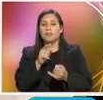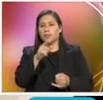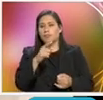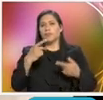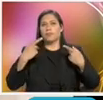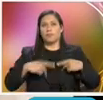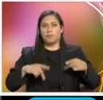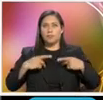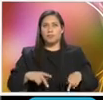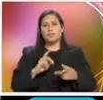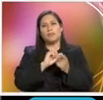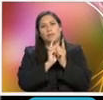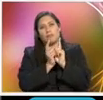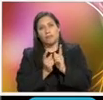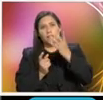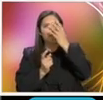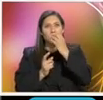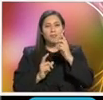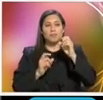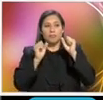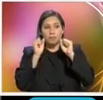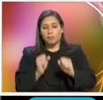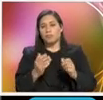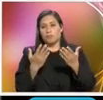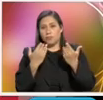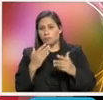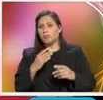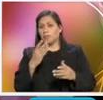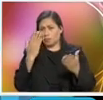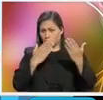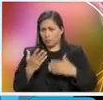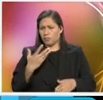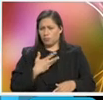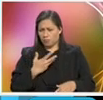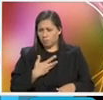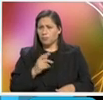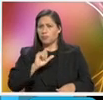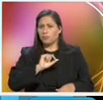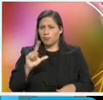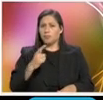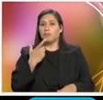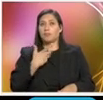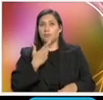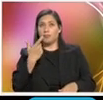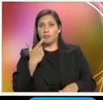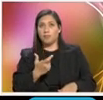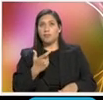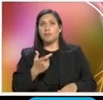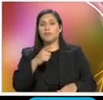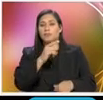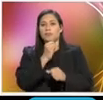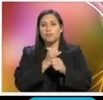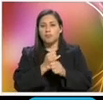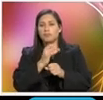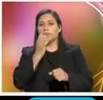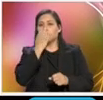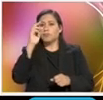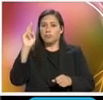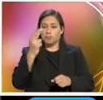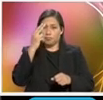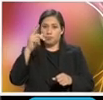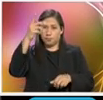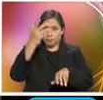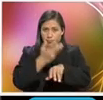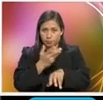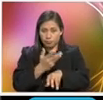una persona deprimida, insegura, aún con todo el éxito que tenían, la fama, el dinero. Hay un estudio de la Universidad de Kentucky que